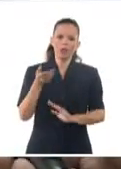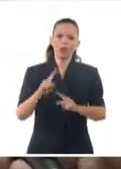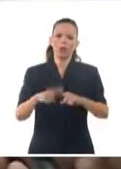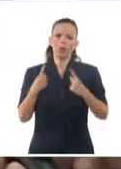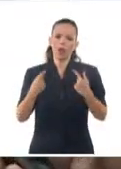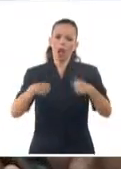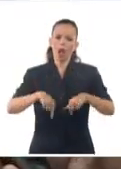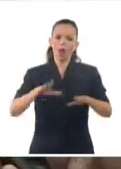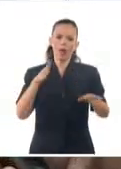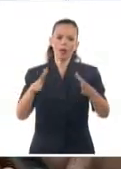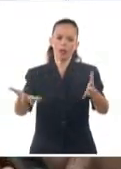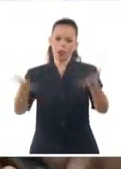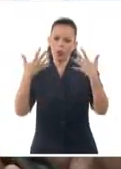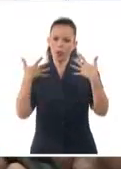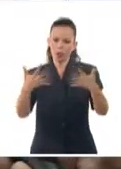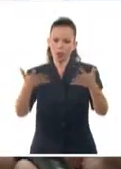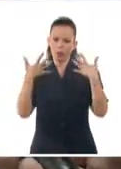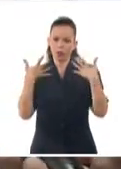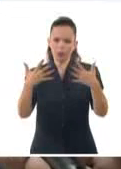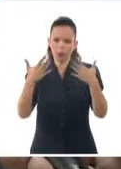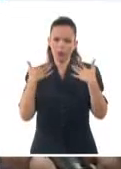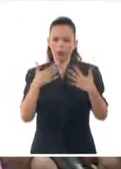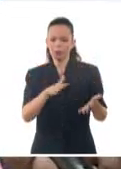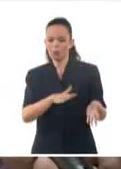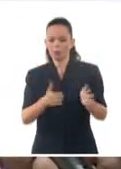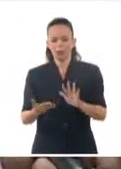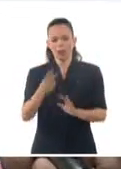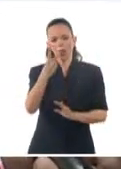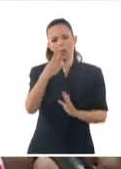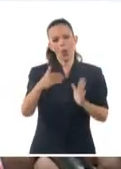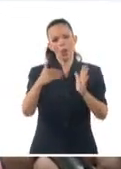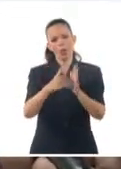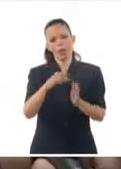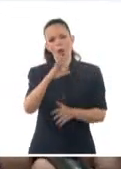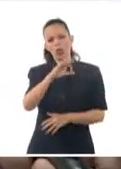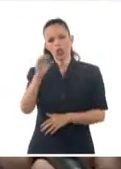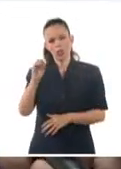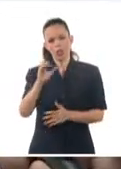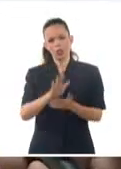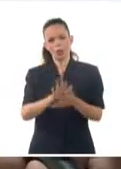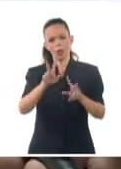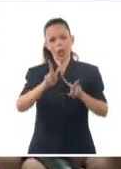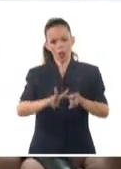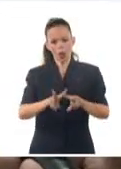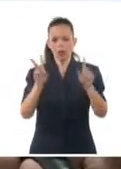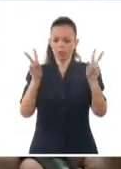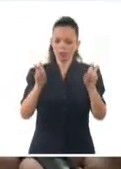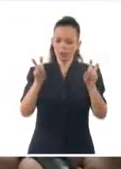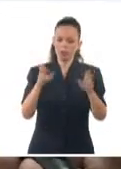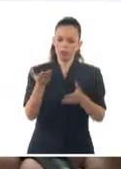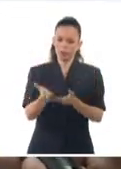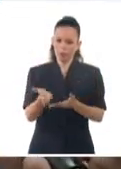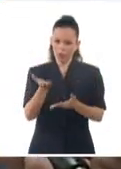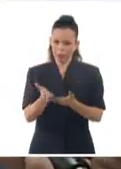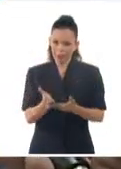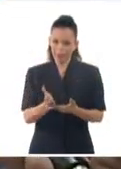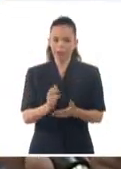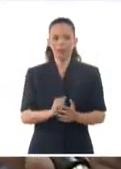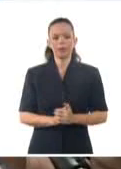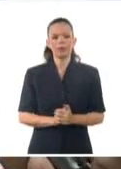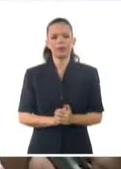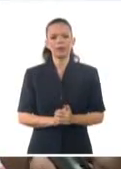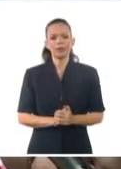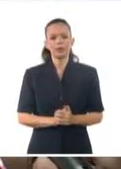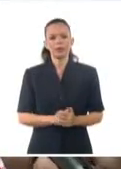y ya estamos estimando 2.800, fue más de 2.800 megawatts la máxima demanda, y estamos estimando en esa condición